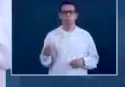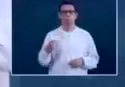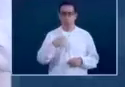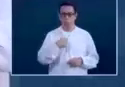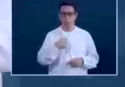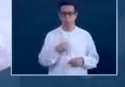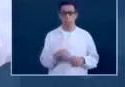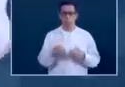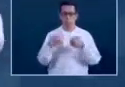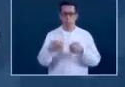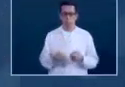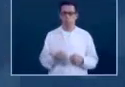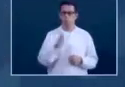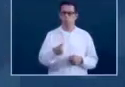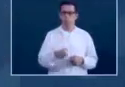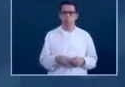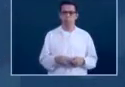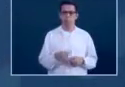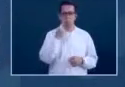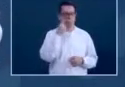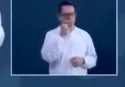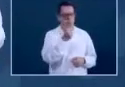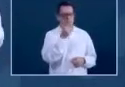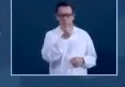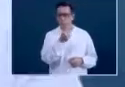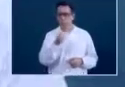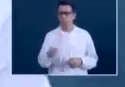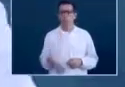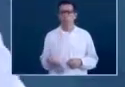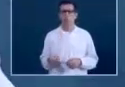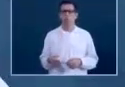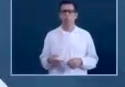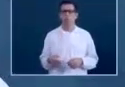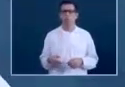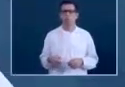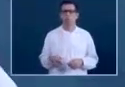Haro, el finado Nazar Haro, desde